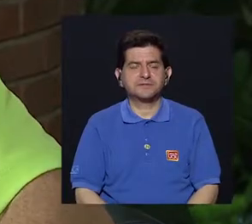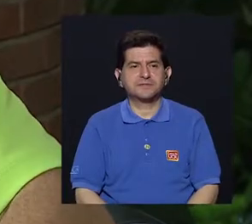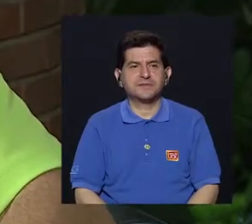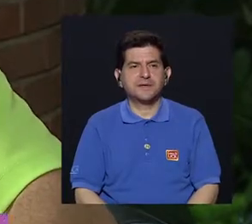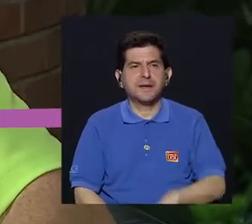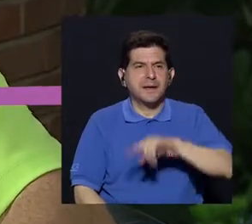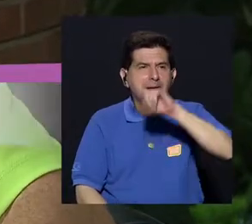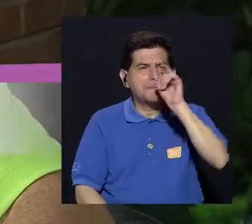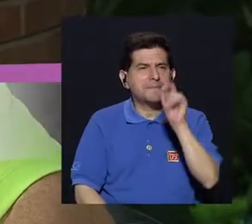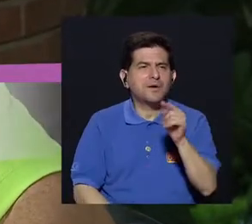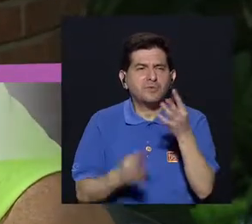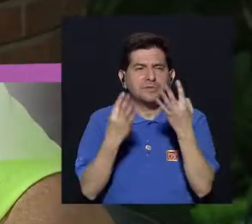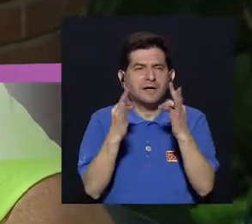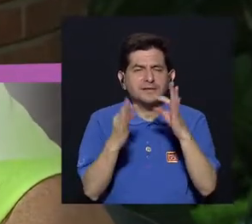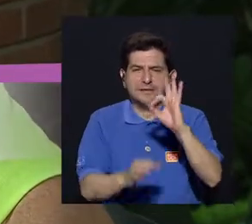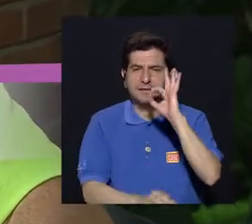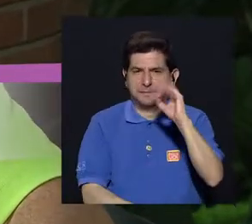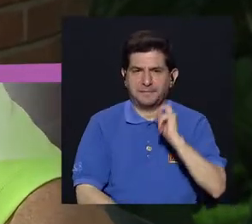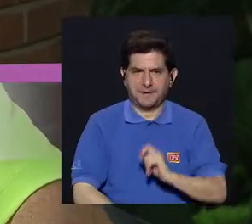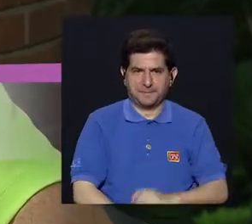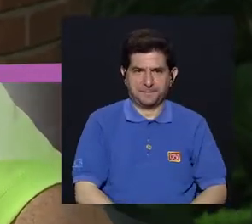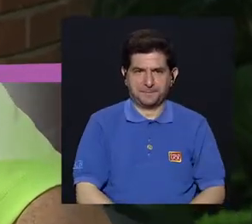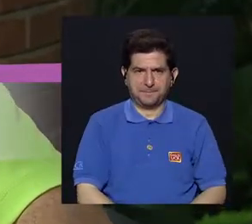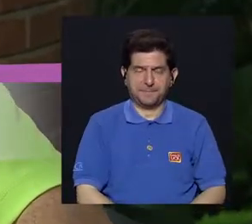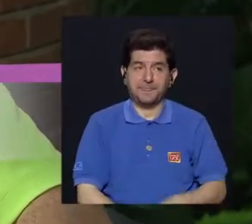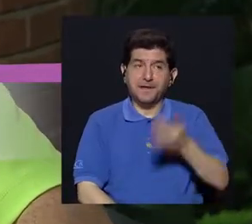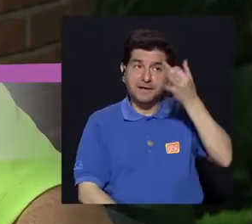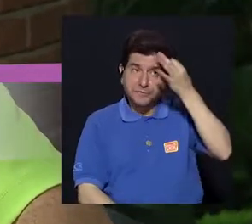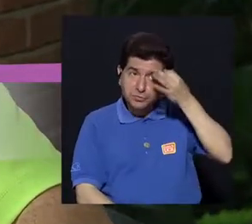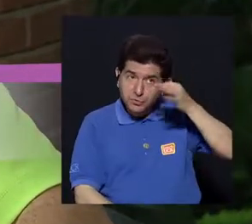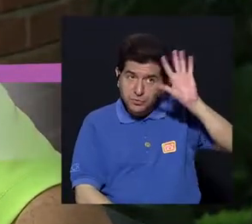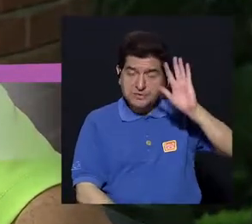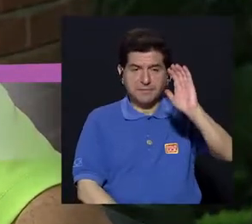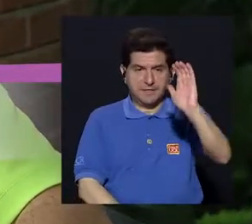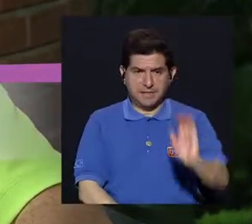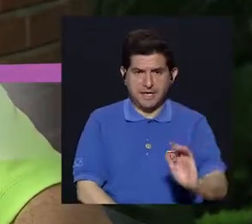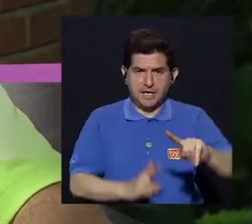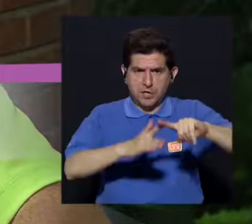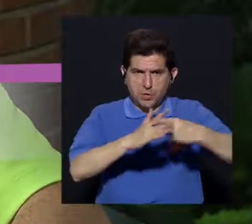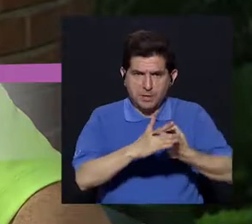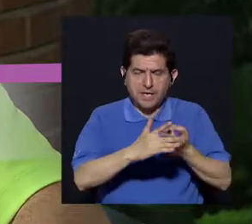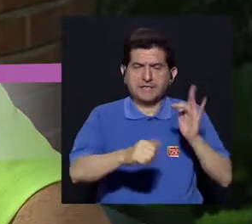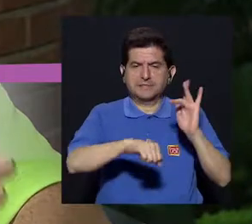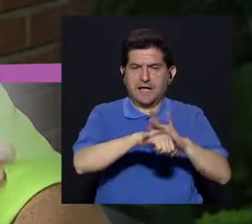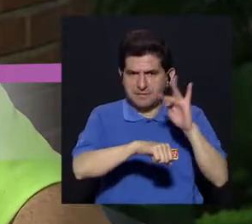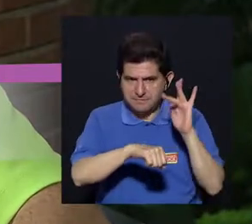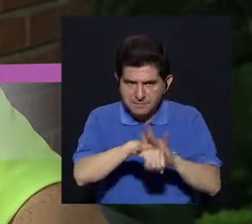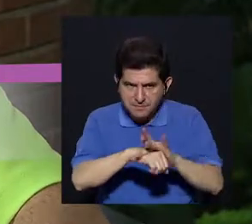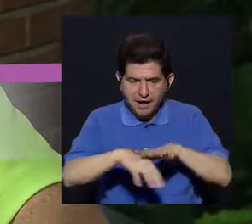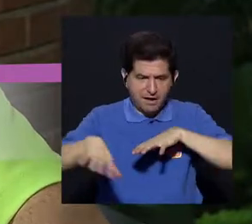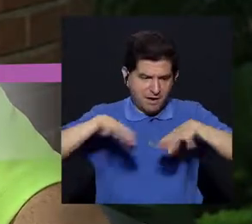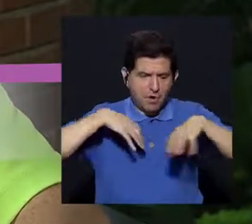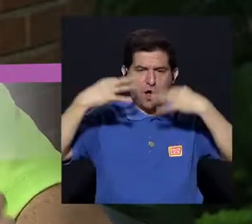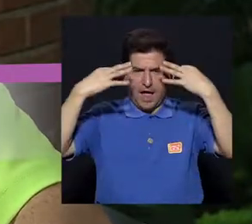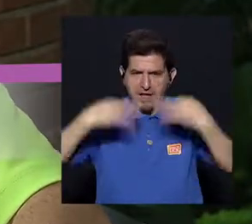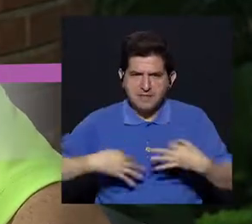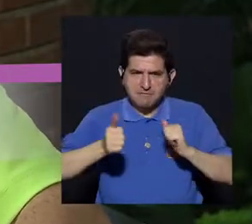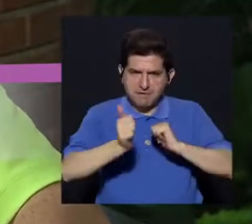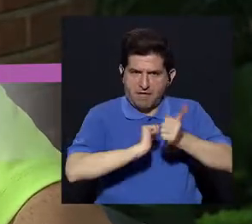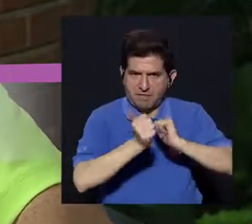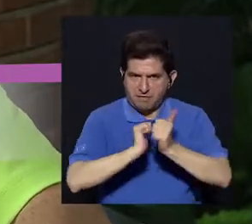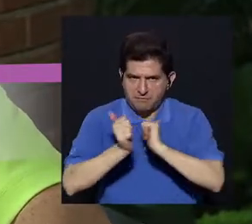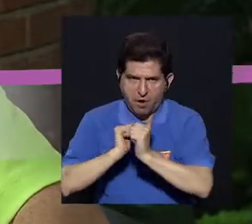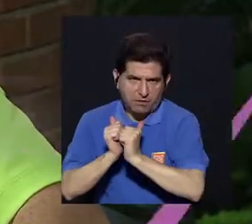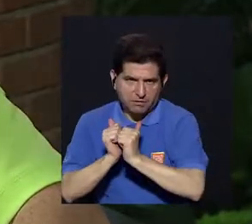pero a ver si te puedo plantear bien la pregunta. Es de suponer que si un niño comienza desde edad temprana a